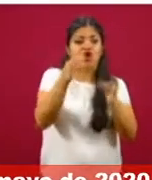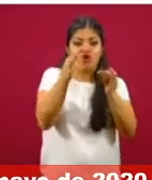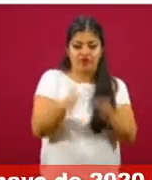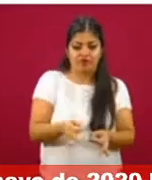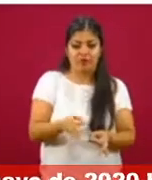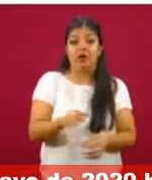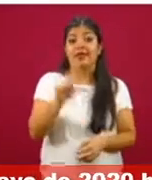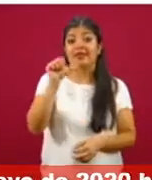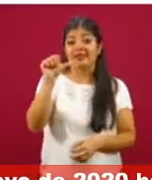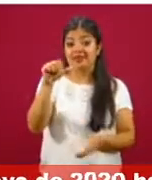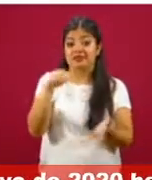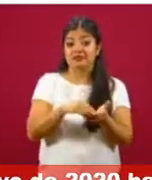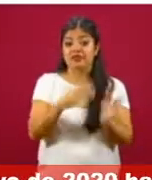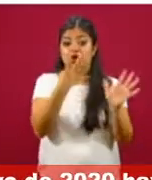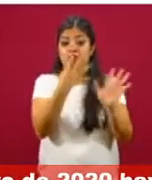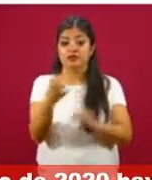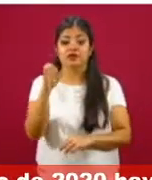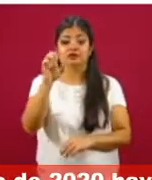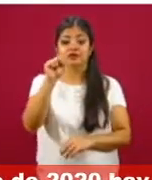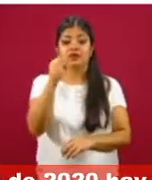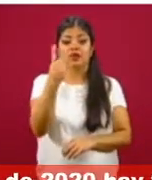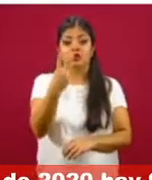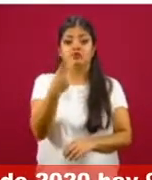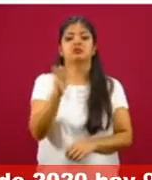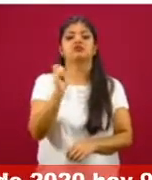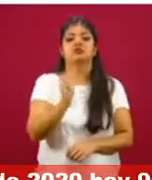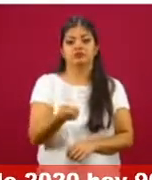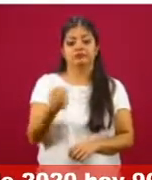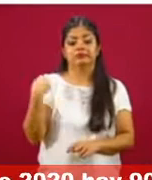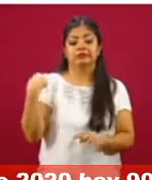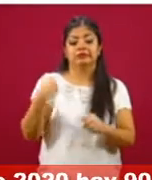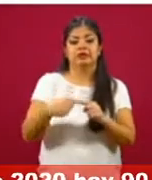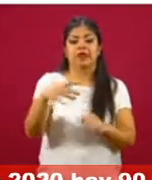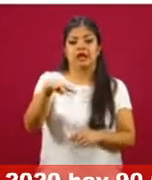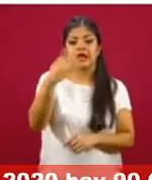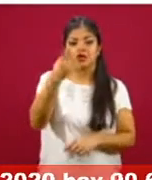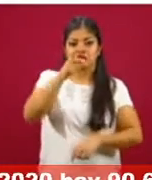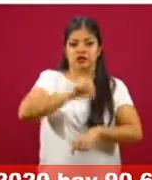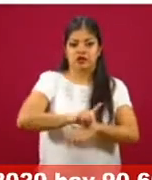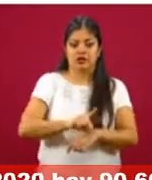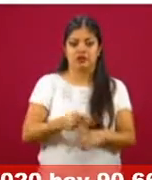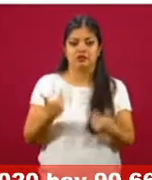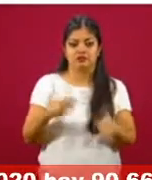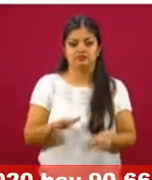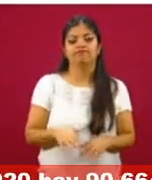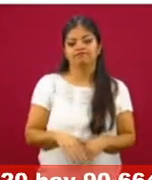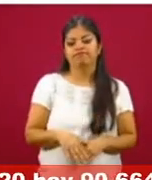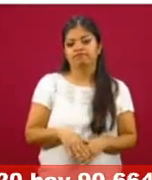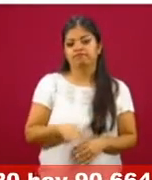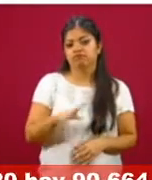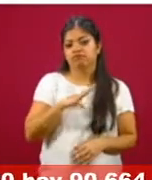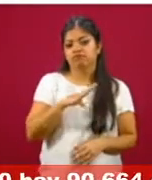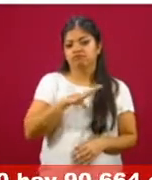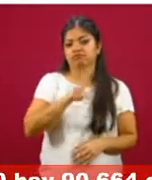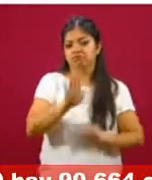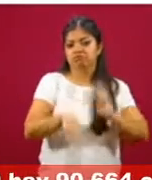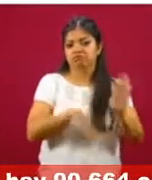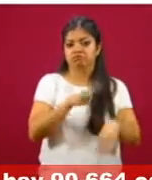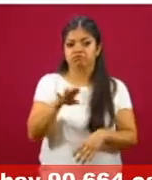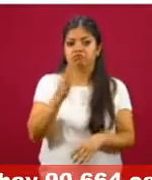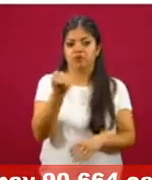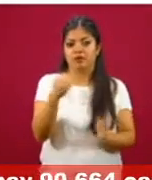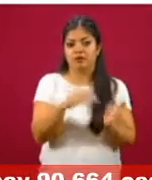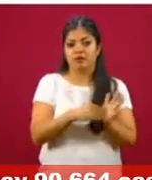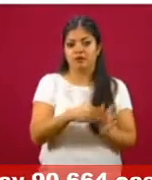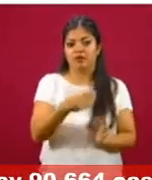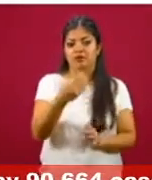ellos 16.962 han ocurrido en los últimos 14 días. Desafortunadamente,